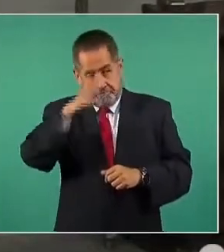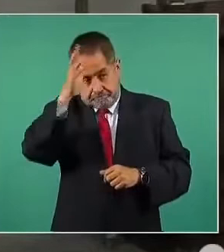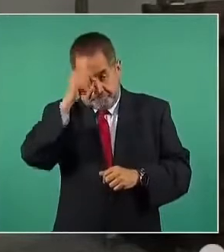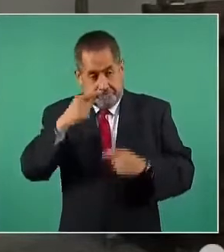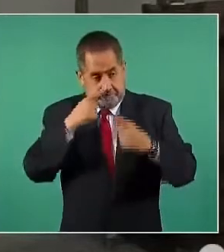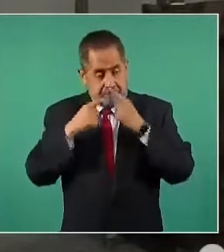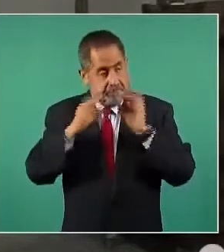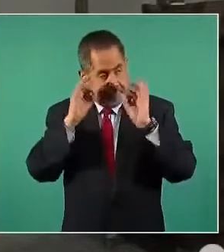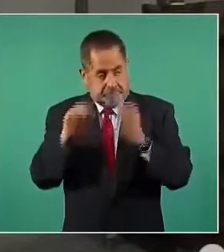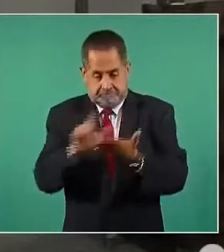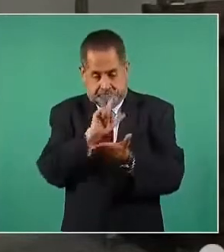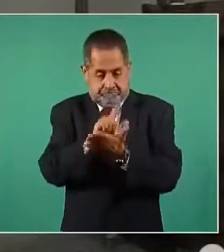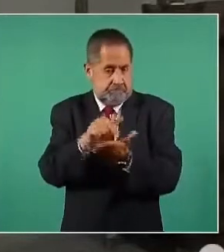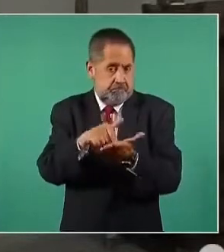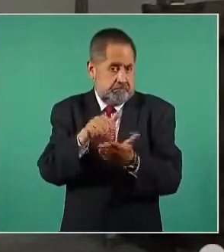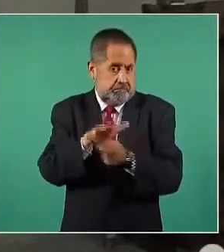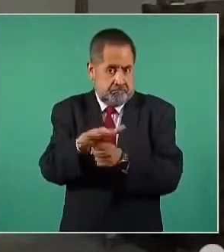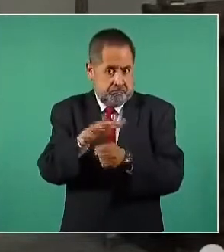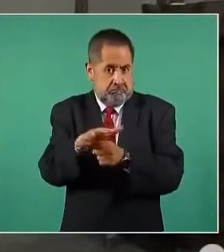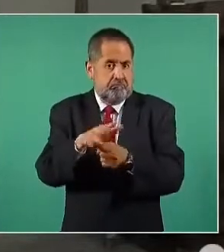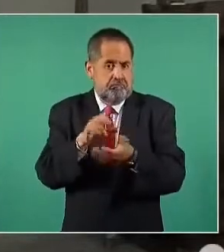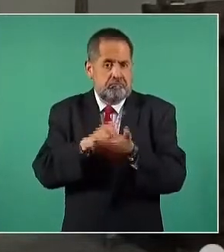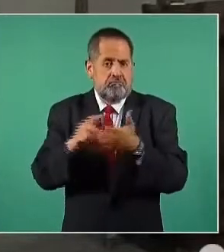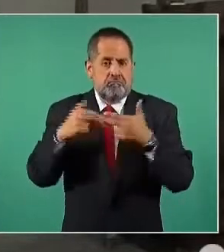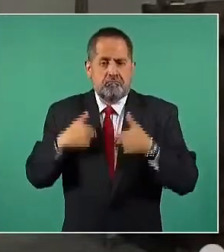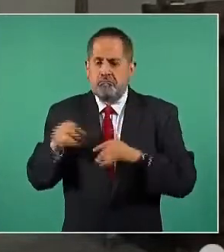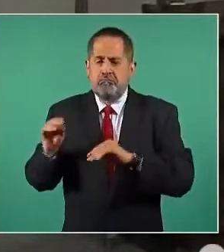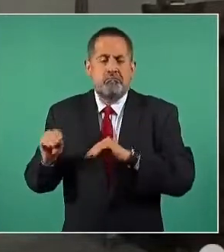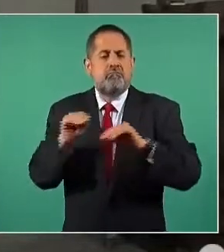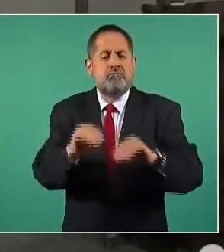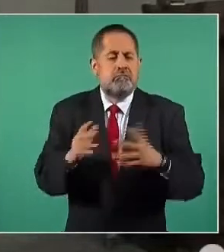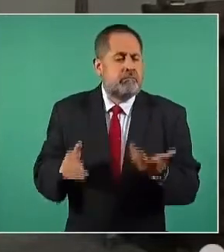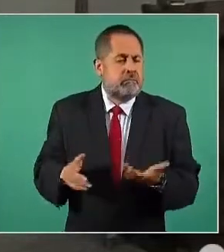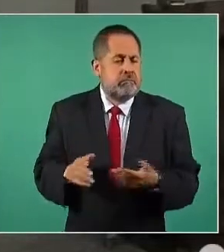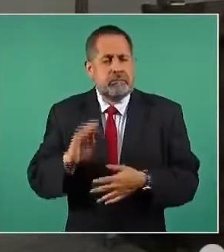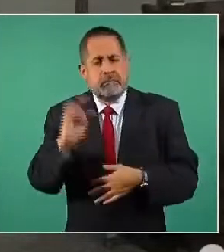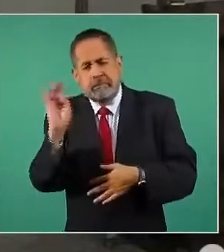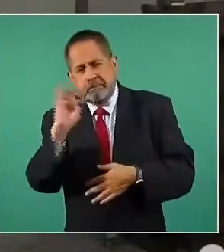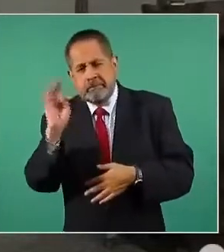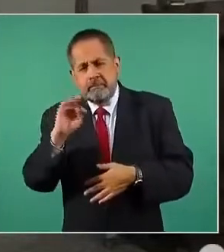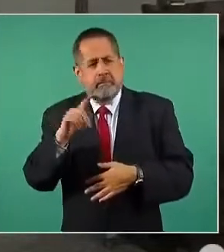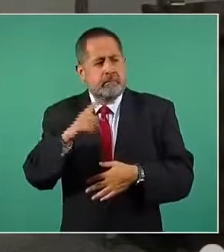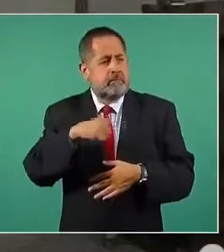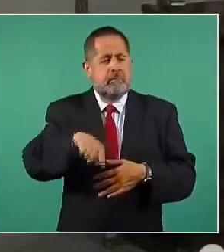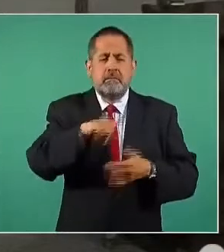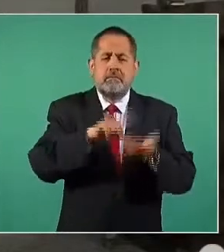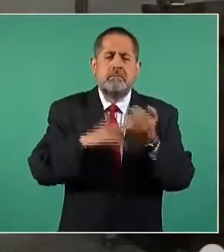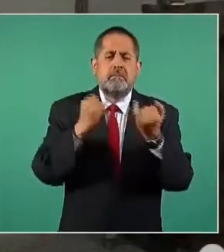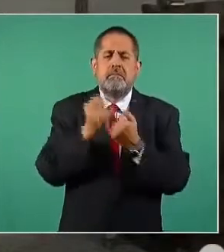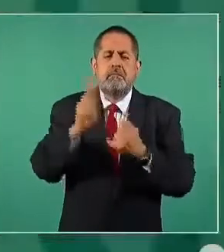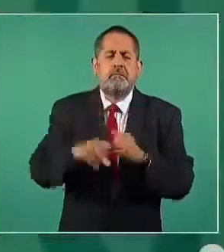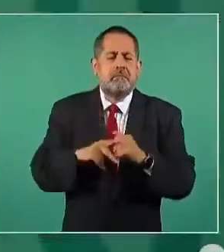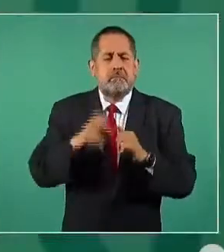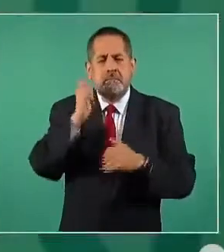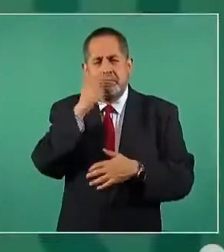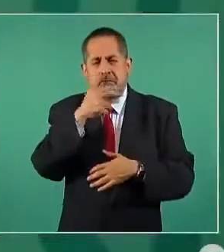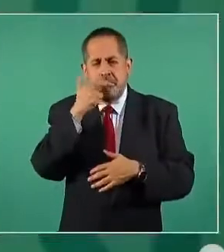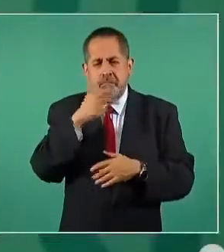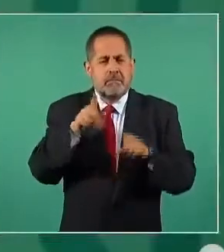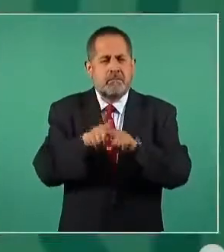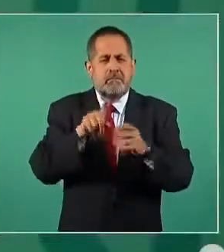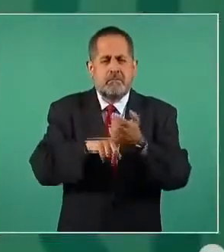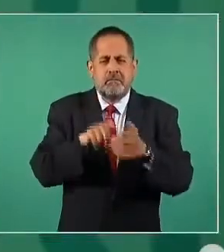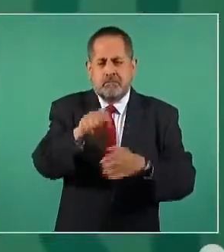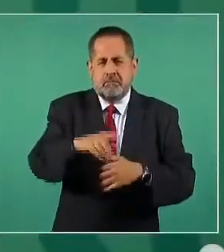vía legal o de derecho humano, ¿no se correría el riesgo de que hicieran lo que hicieron en Chihuahua con el tema del